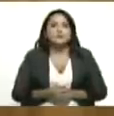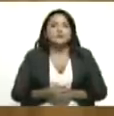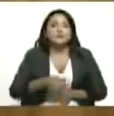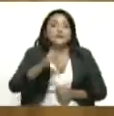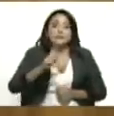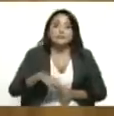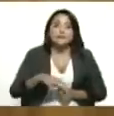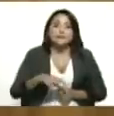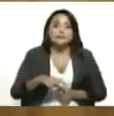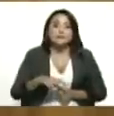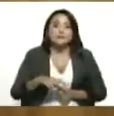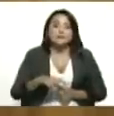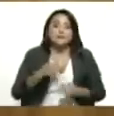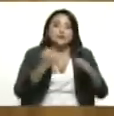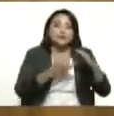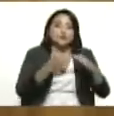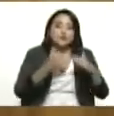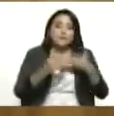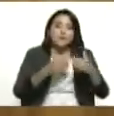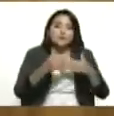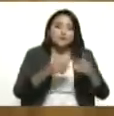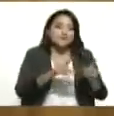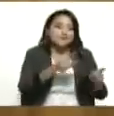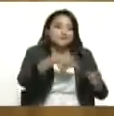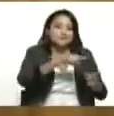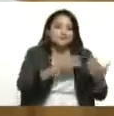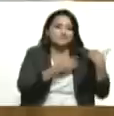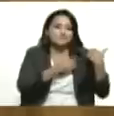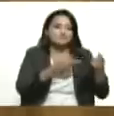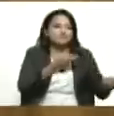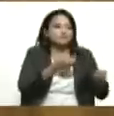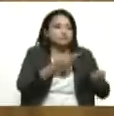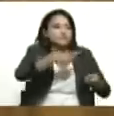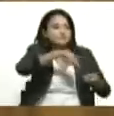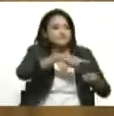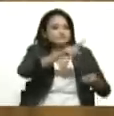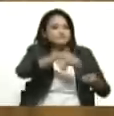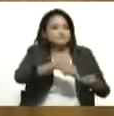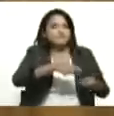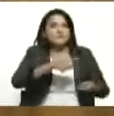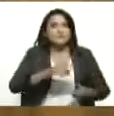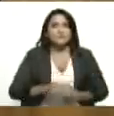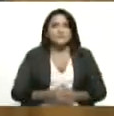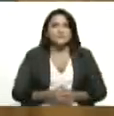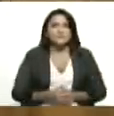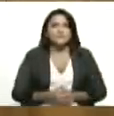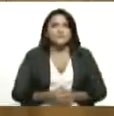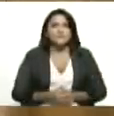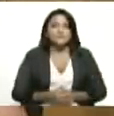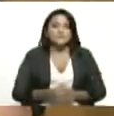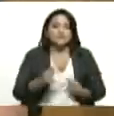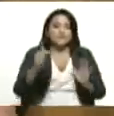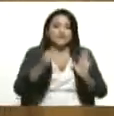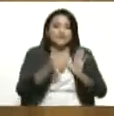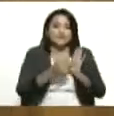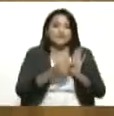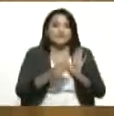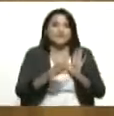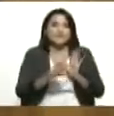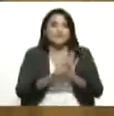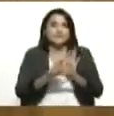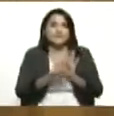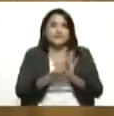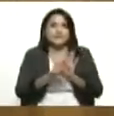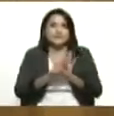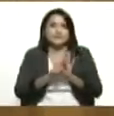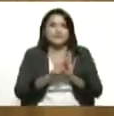especializadas que participan en el proceso de extinción de dominio y la administración de los bienes. Esta ley contempla aquí, no lo leí, pero lo